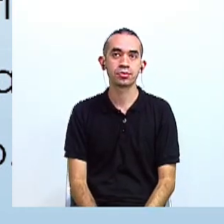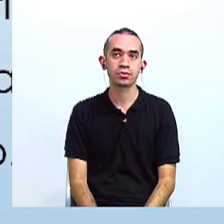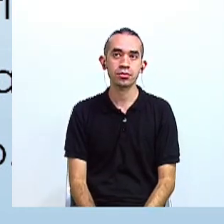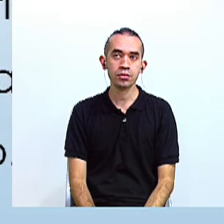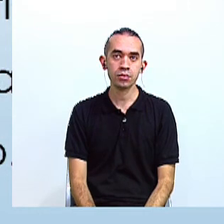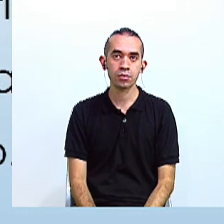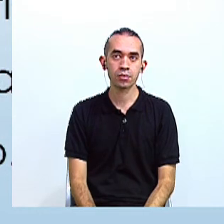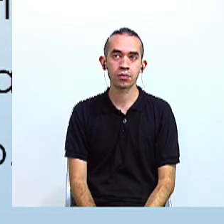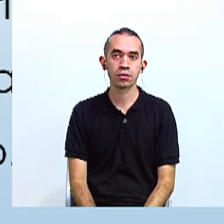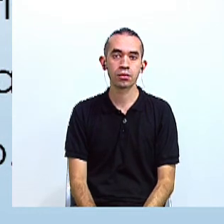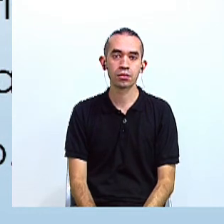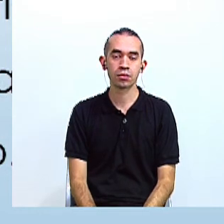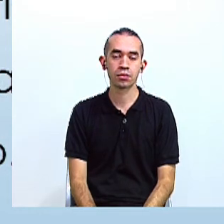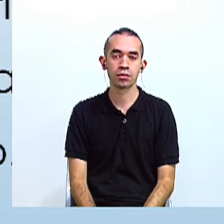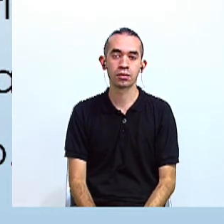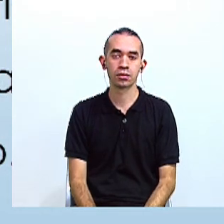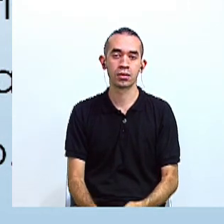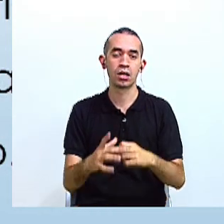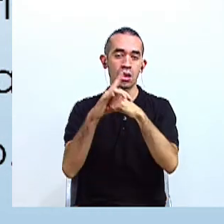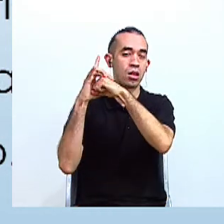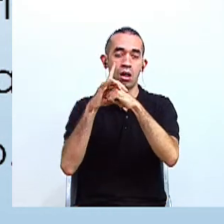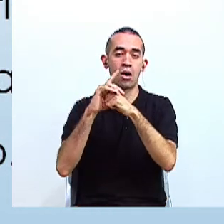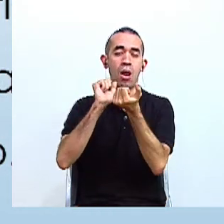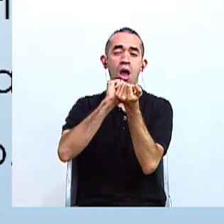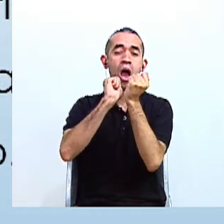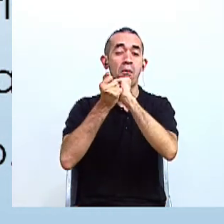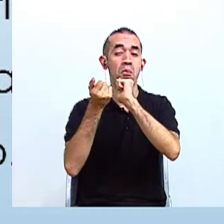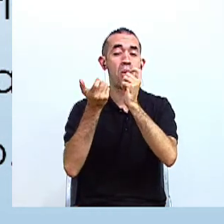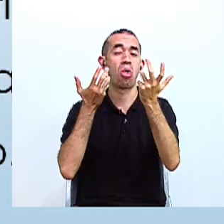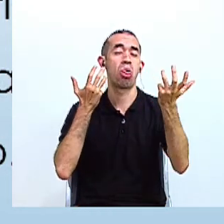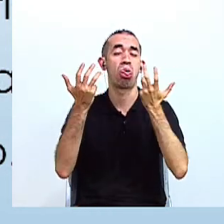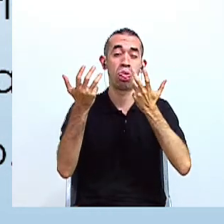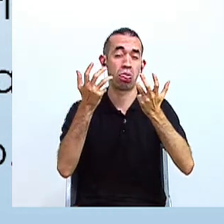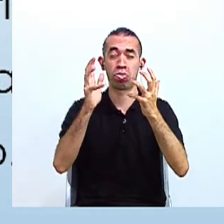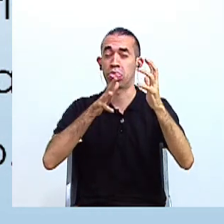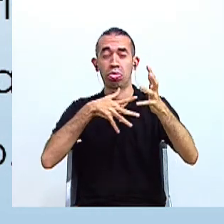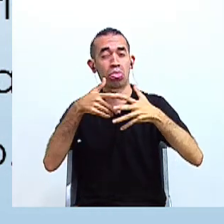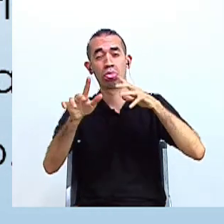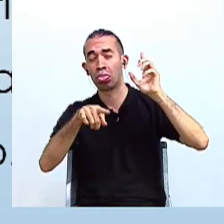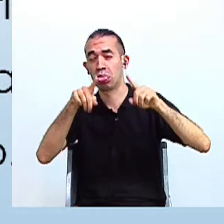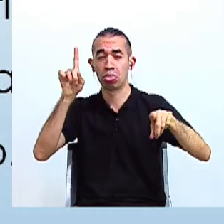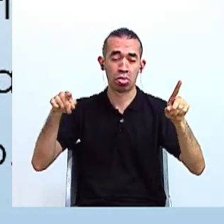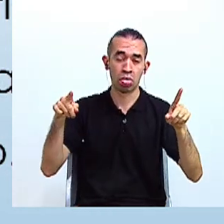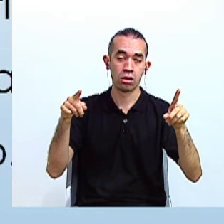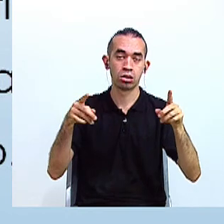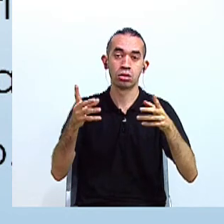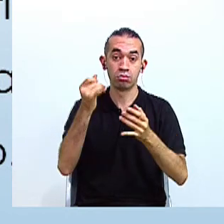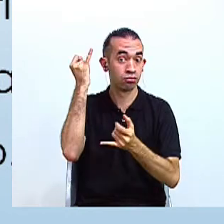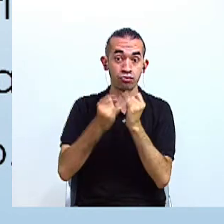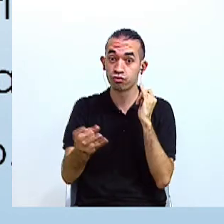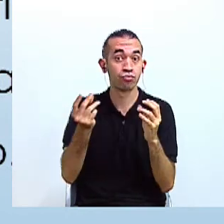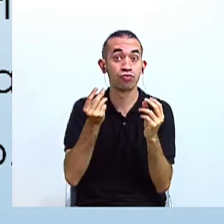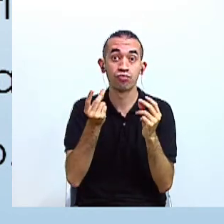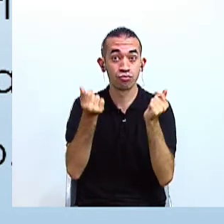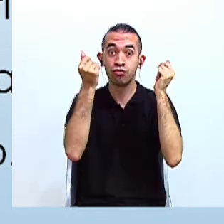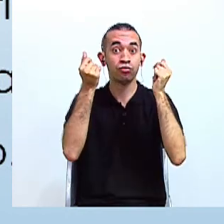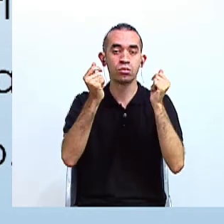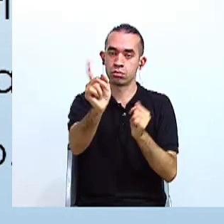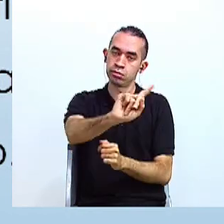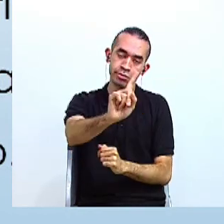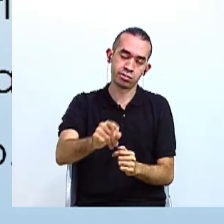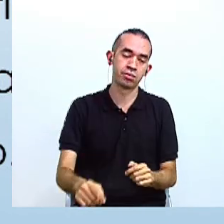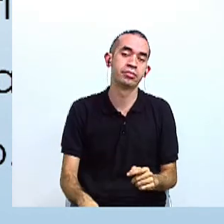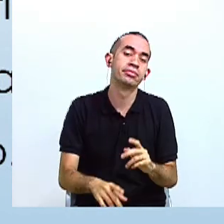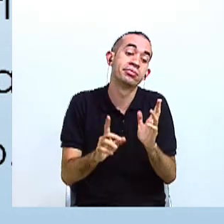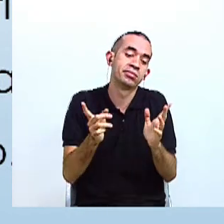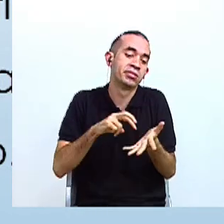cambio climático no va a remitir de inmediato, pero cuanto antes cobremos conciencia del mismo y tomemos